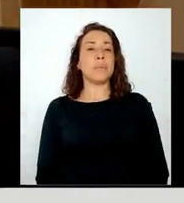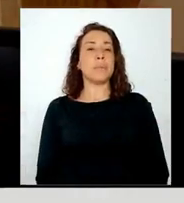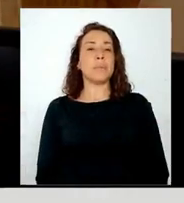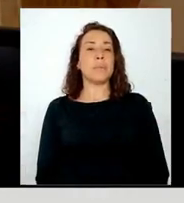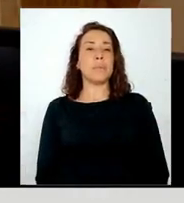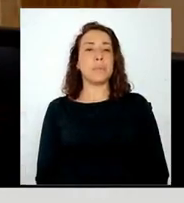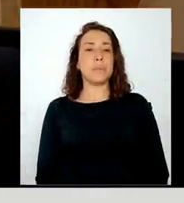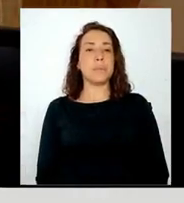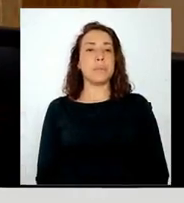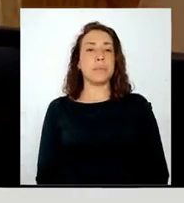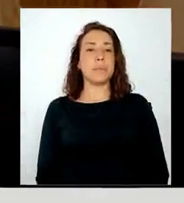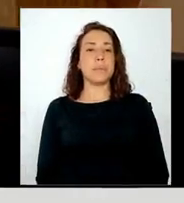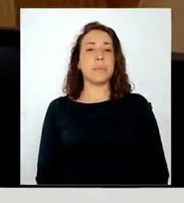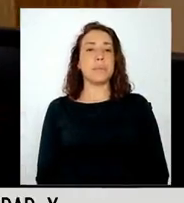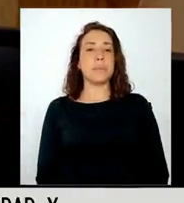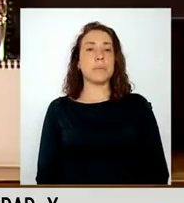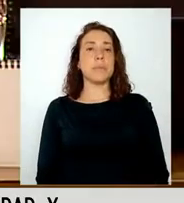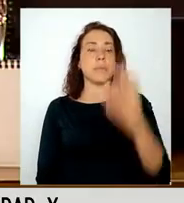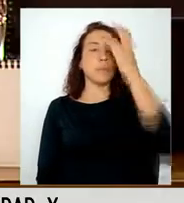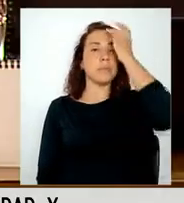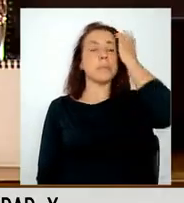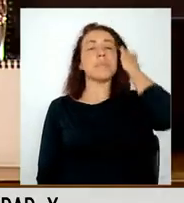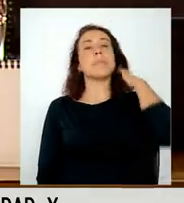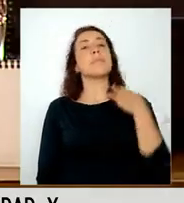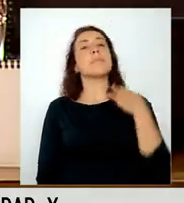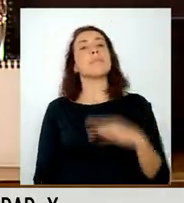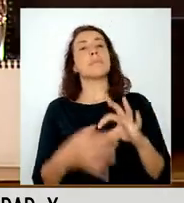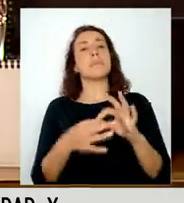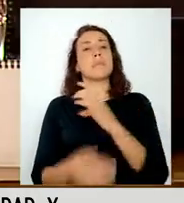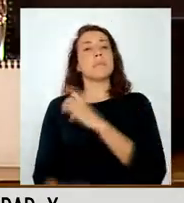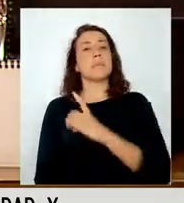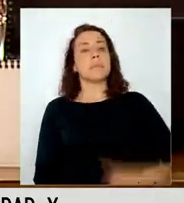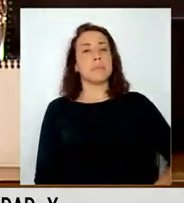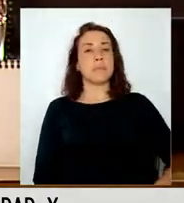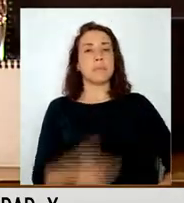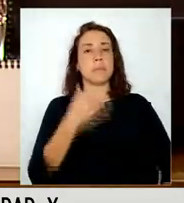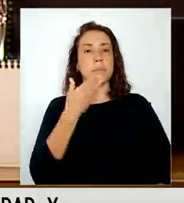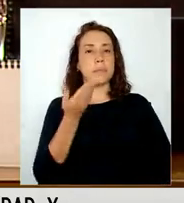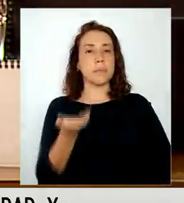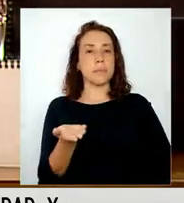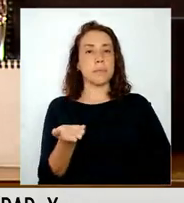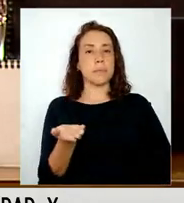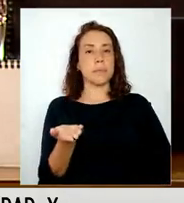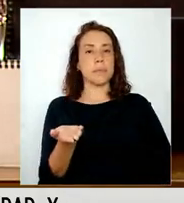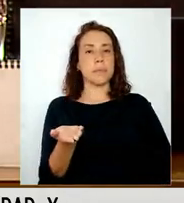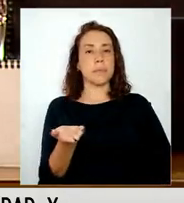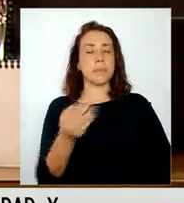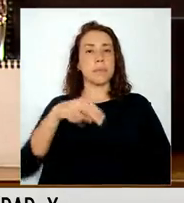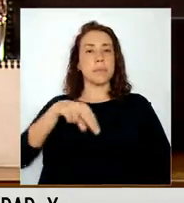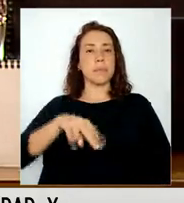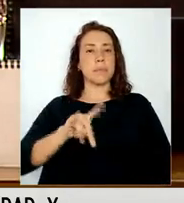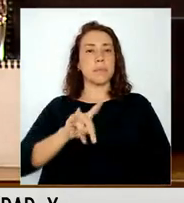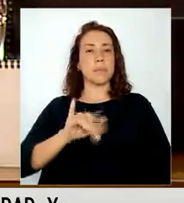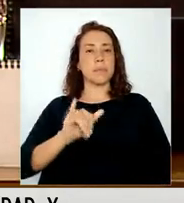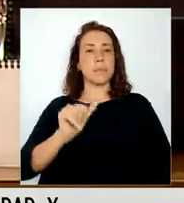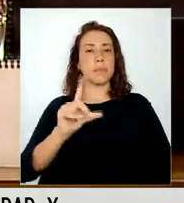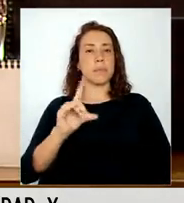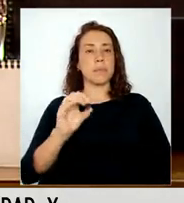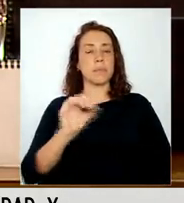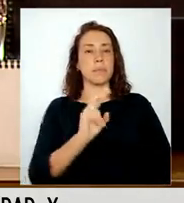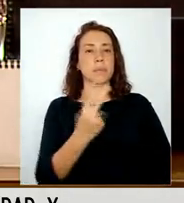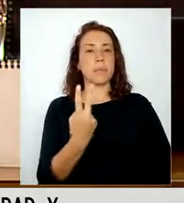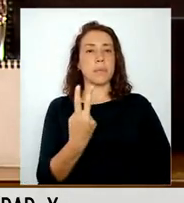Gracias diputado Ramírez a continuación Le ofrezco la palabra a la diputada Emilia nullado se prepara la diputada Monica